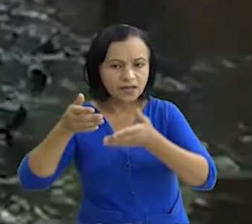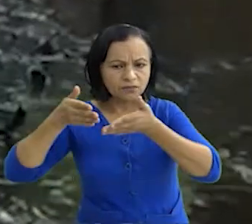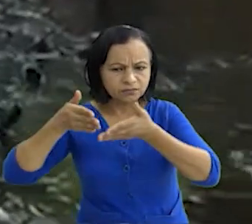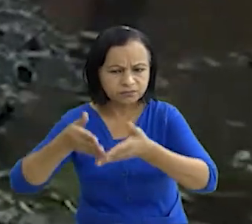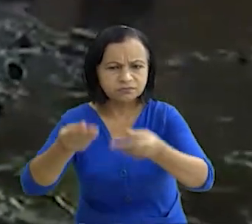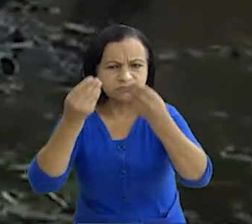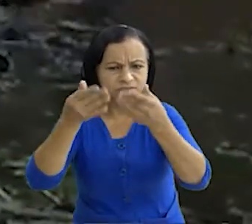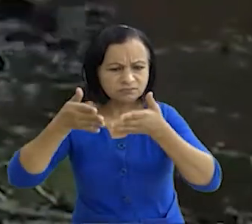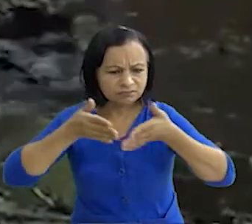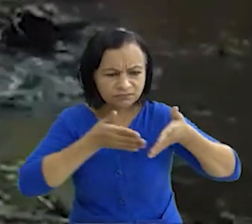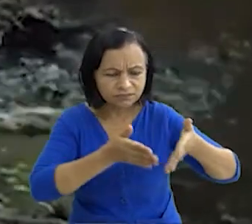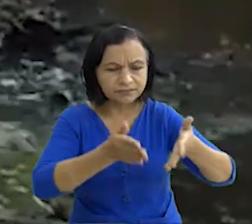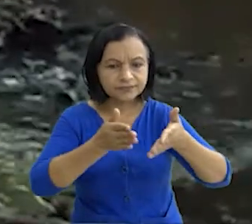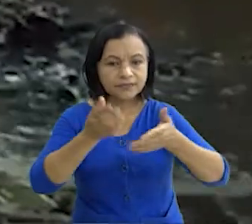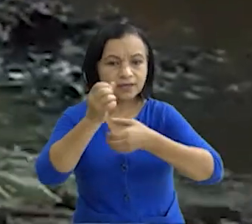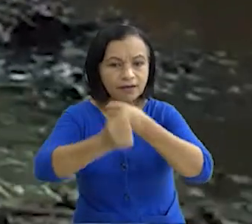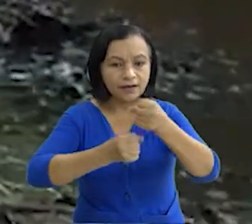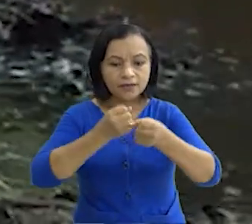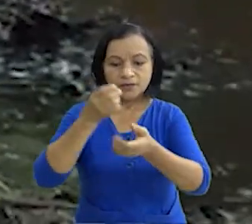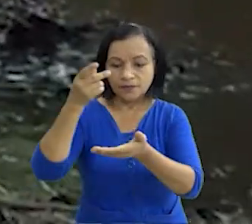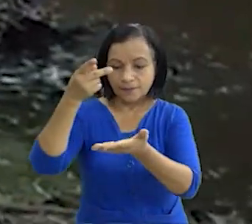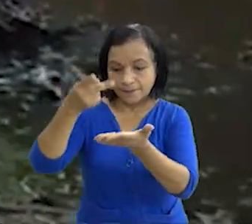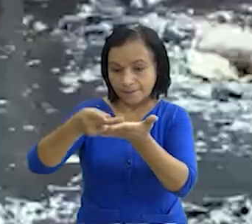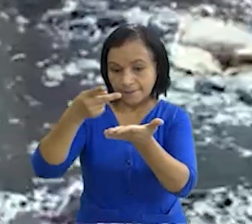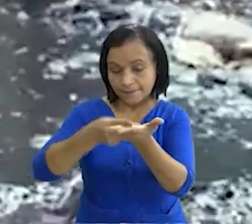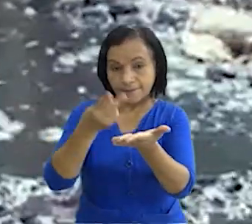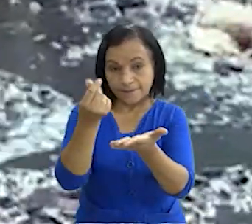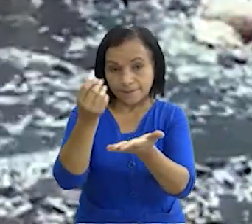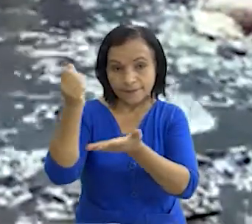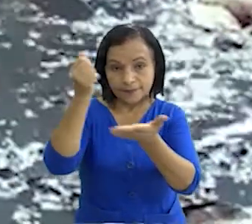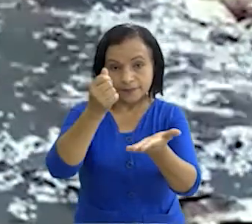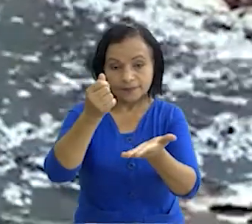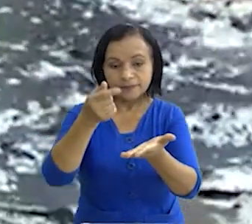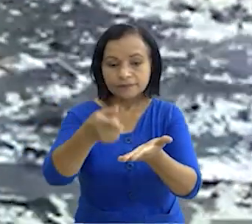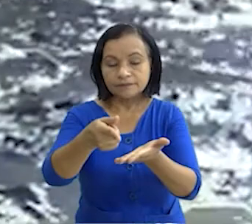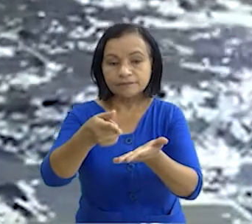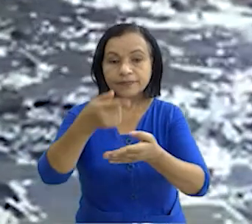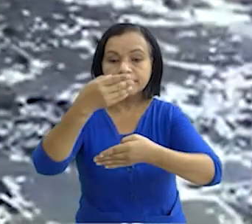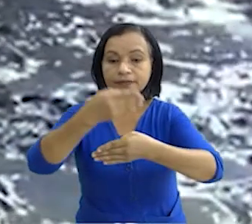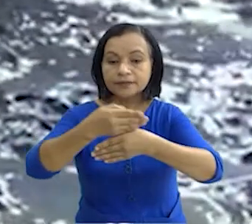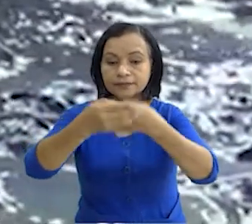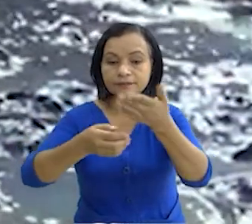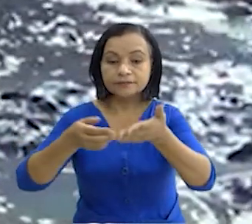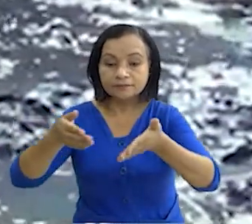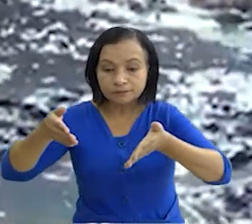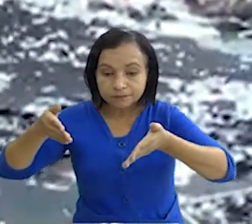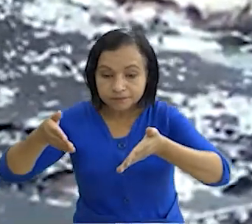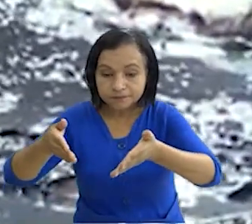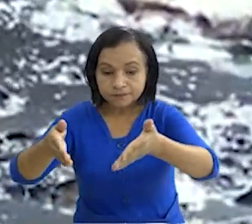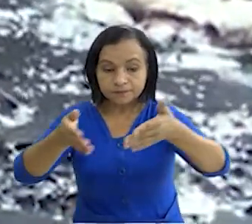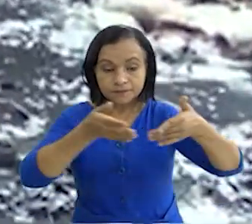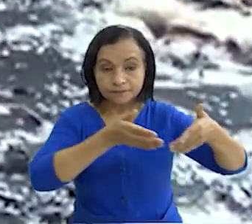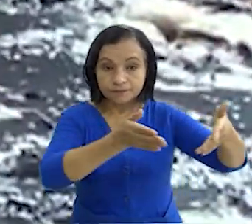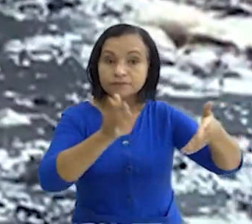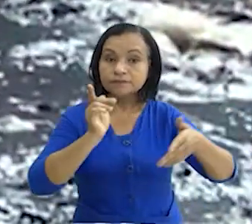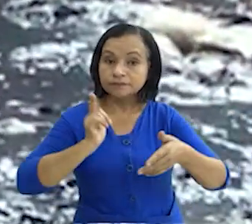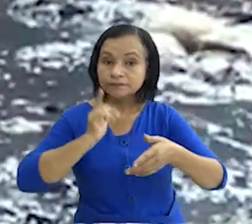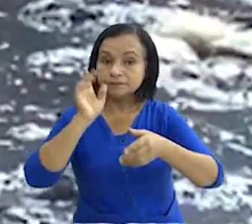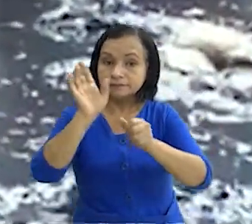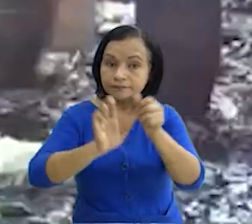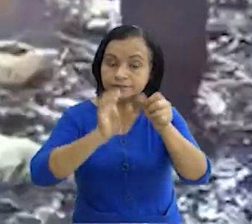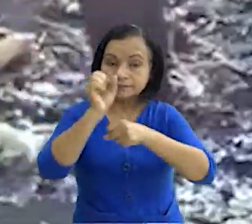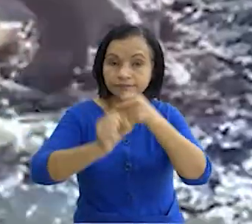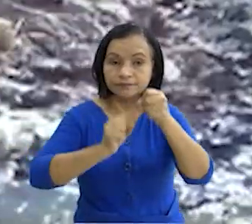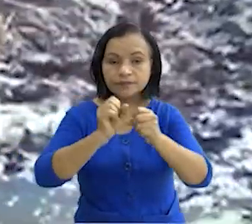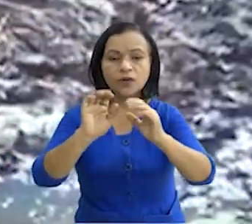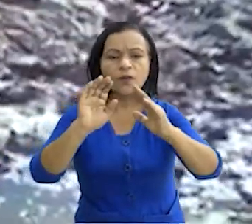se asigna parte de nuestro presupuesto para, ¿verdad?, calzar todos los cauces que hemos tenido. Y año con año teníamos